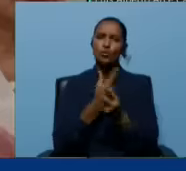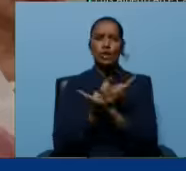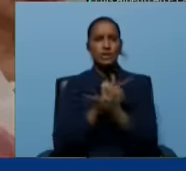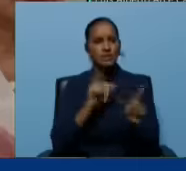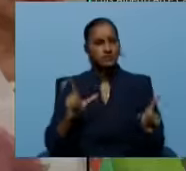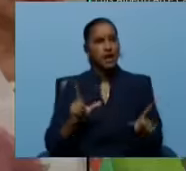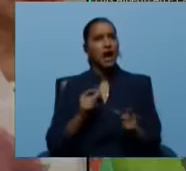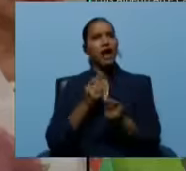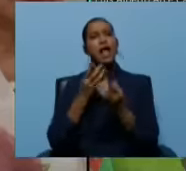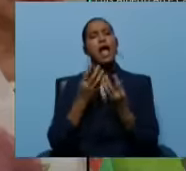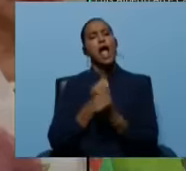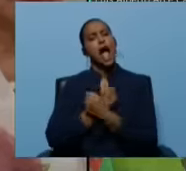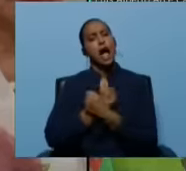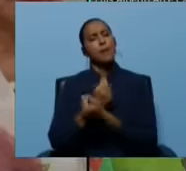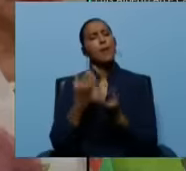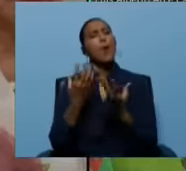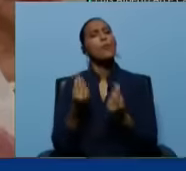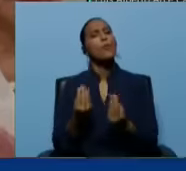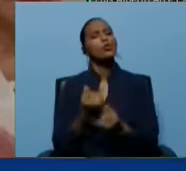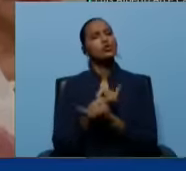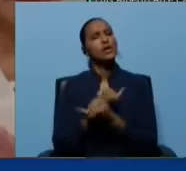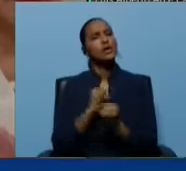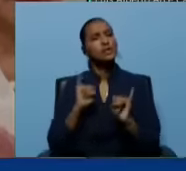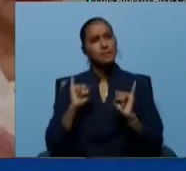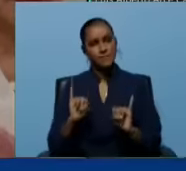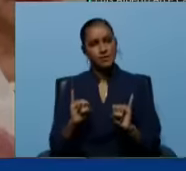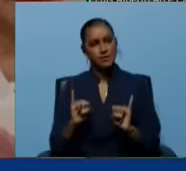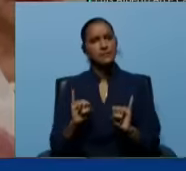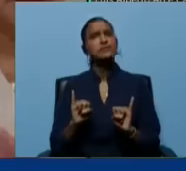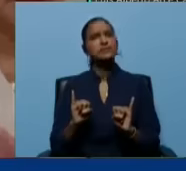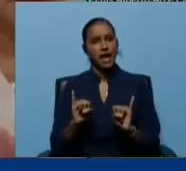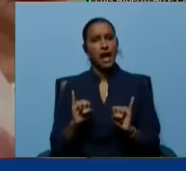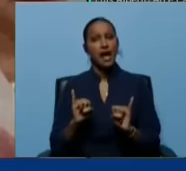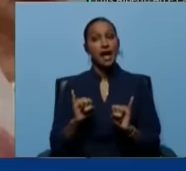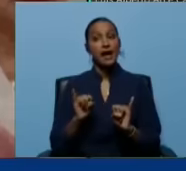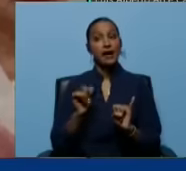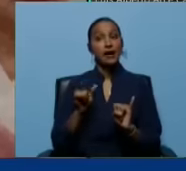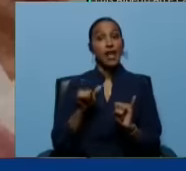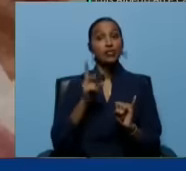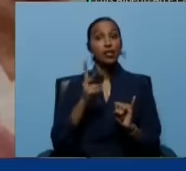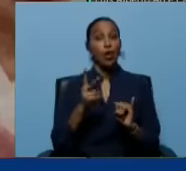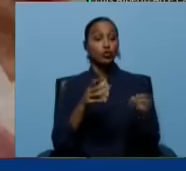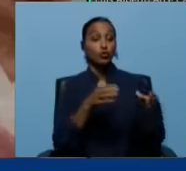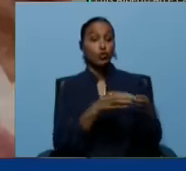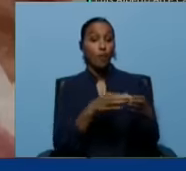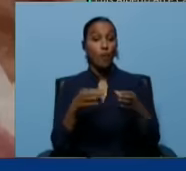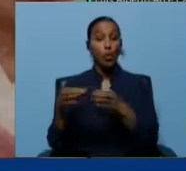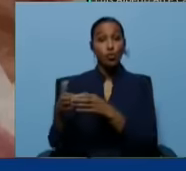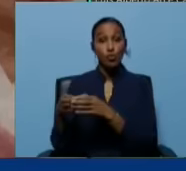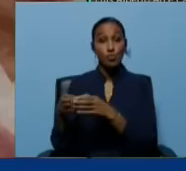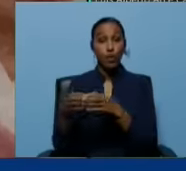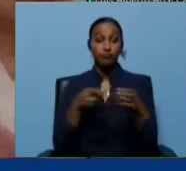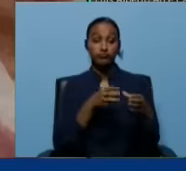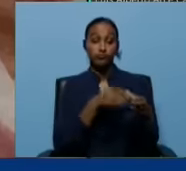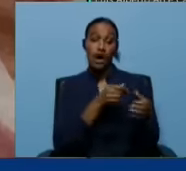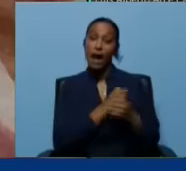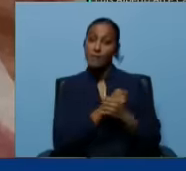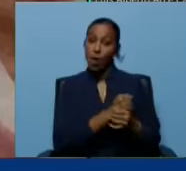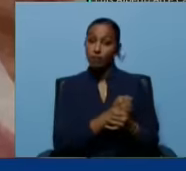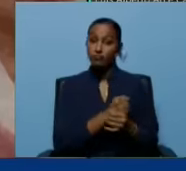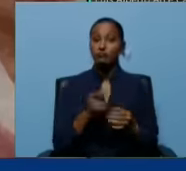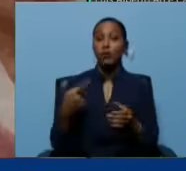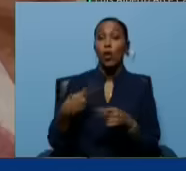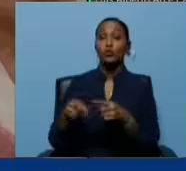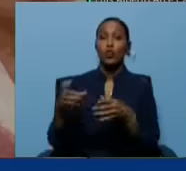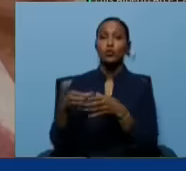todos y entre los que quieren mantener los mecanismos de dominación. Pero estamos también en